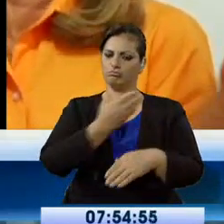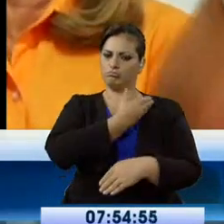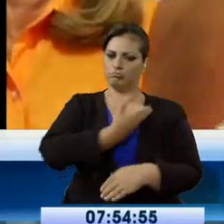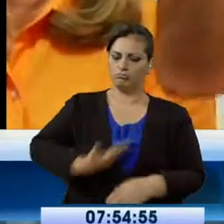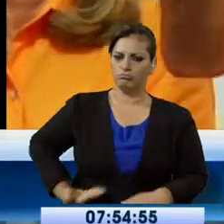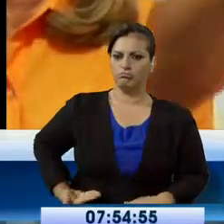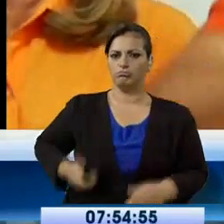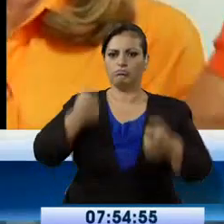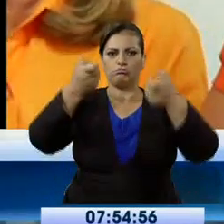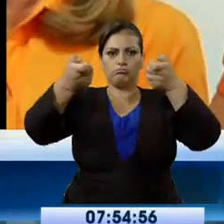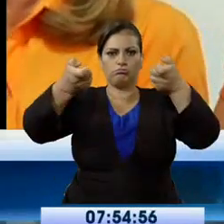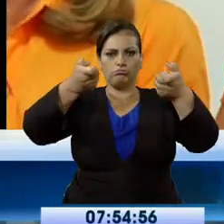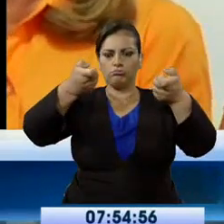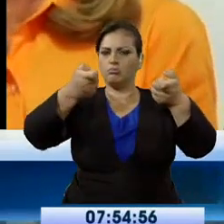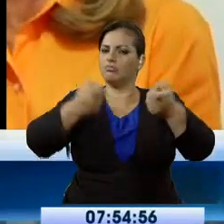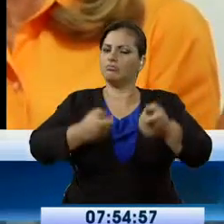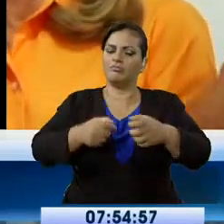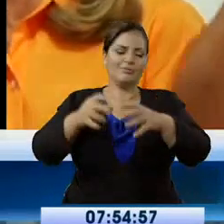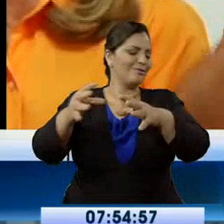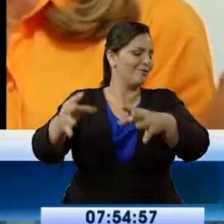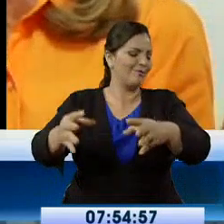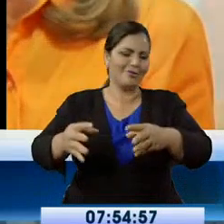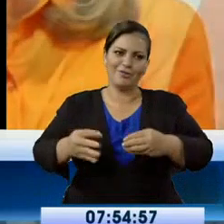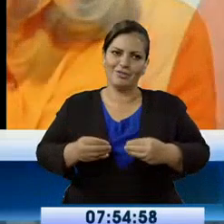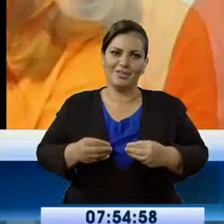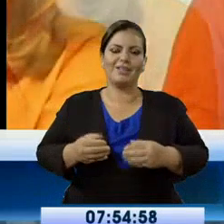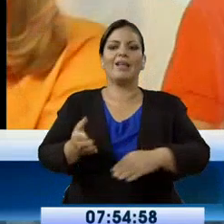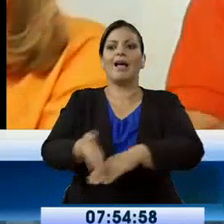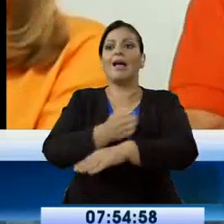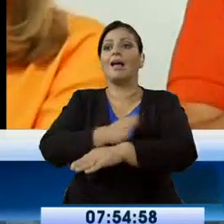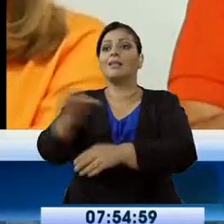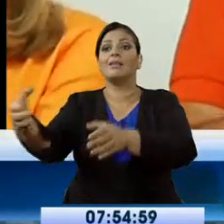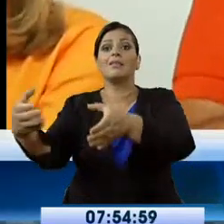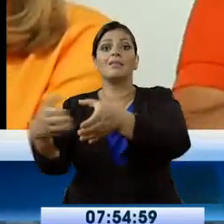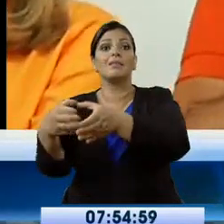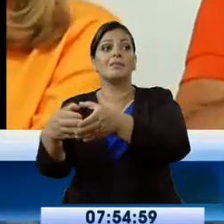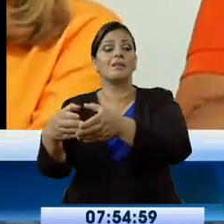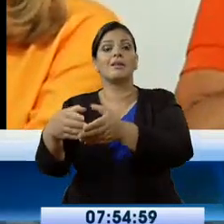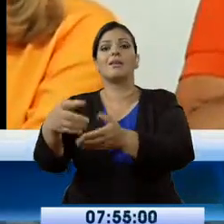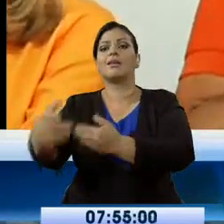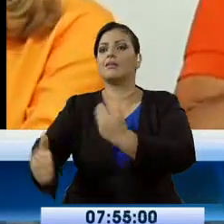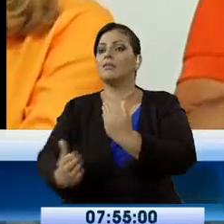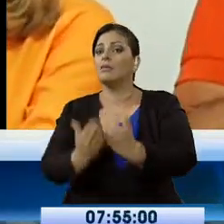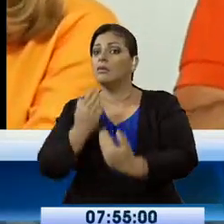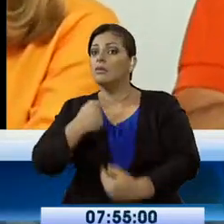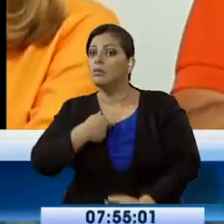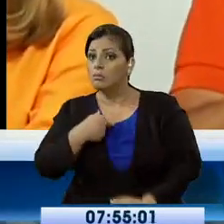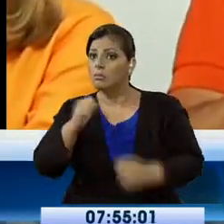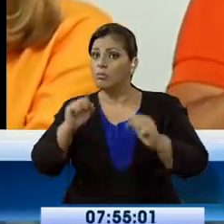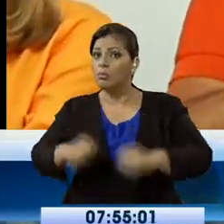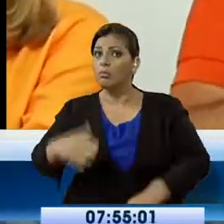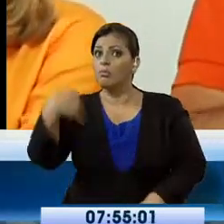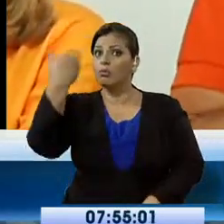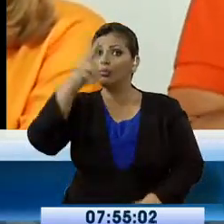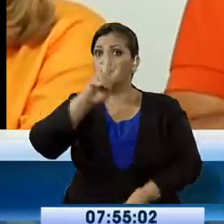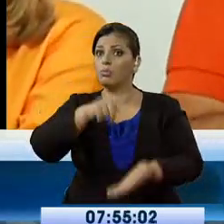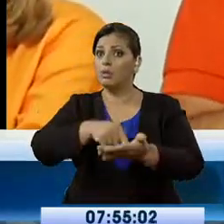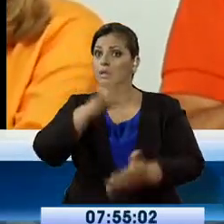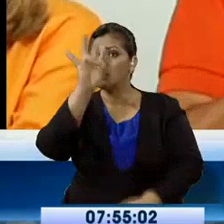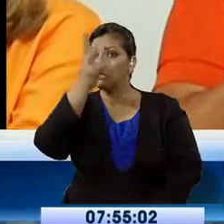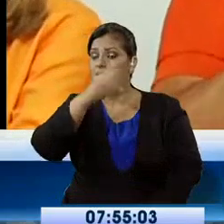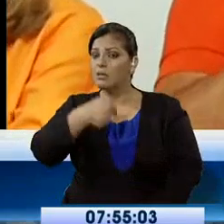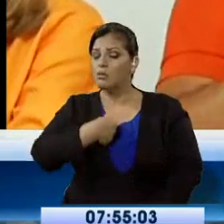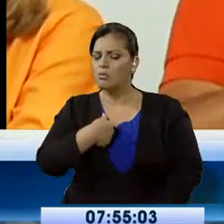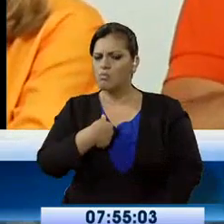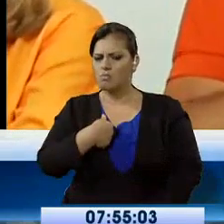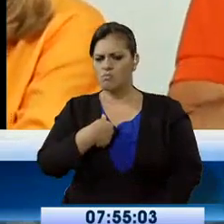la invitación que me hizo Centro Democrático, pero no puedo especular respecto de binomios cuando